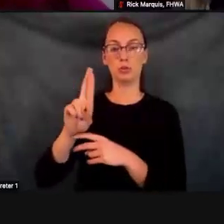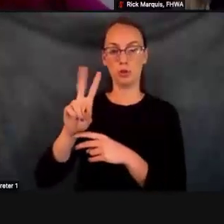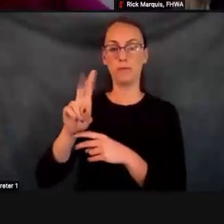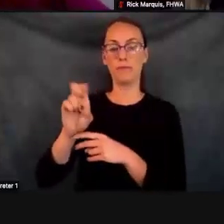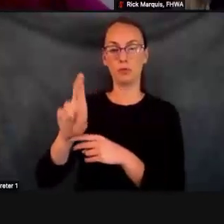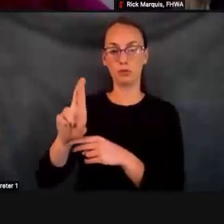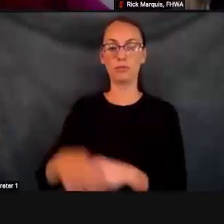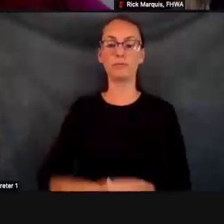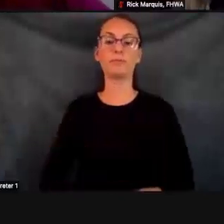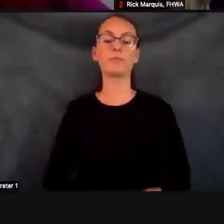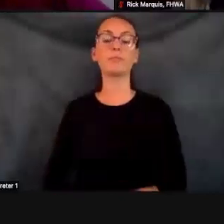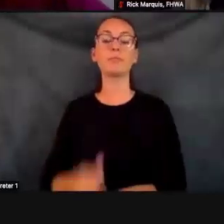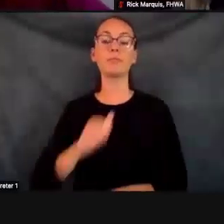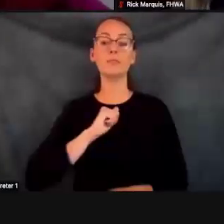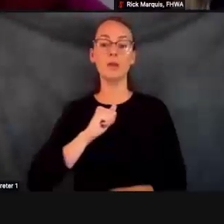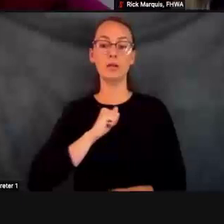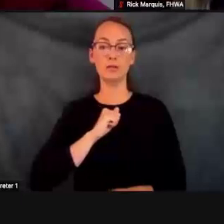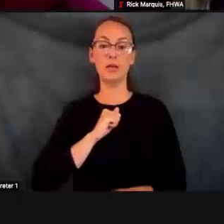S-A-R-V-E-R.